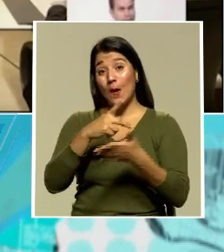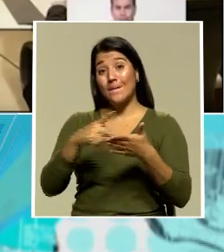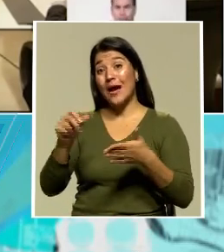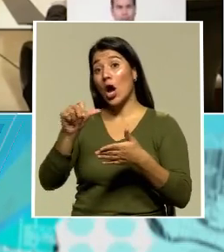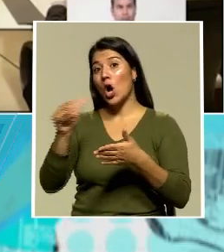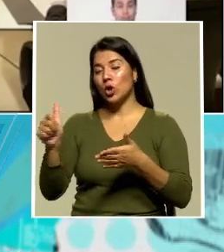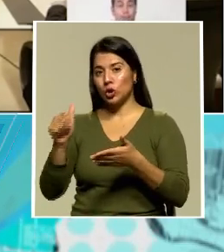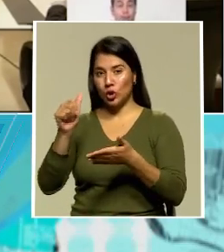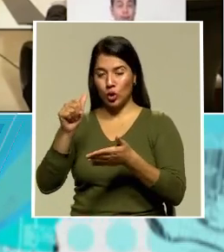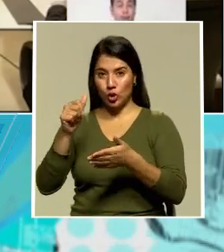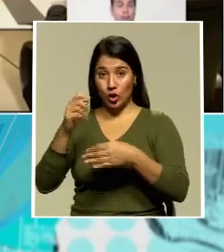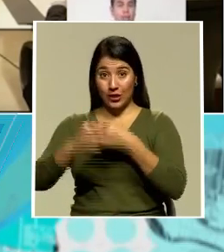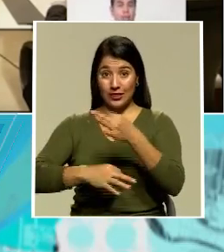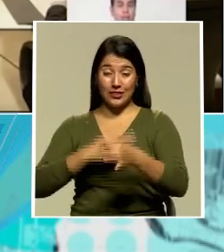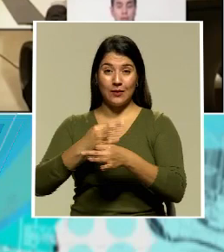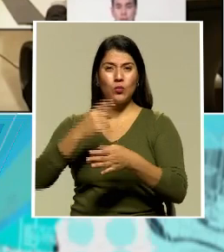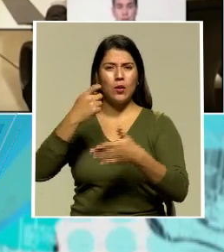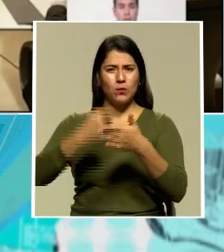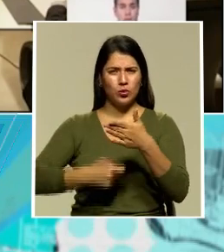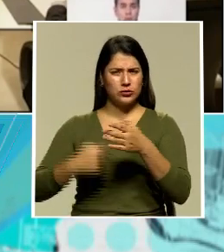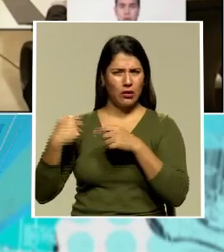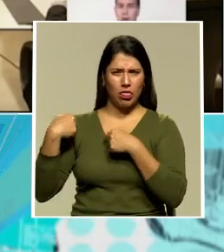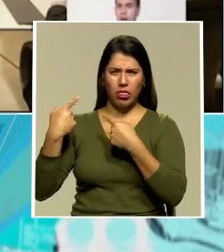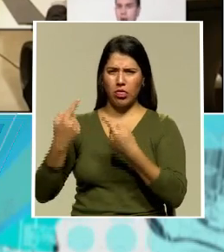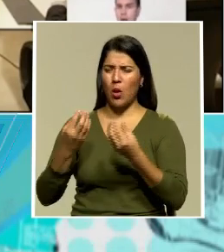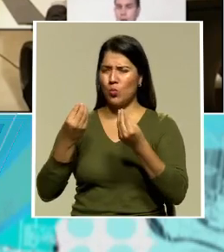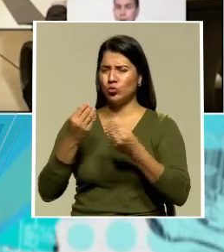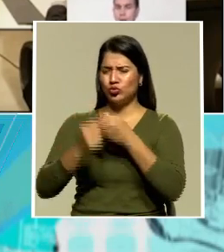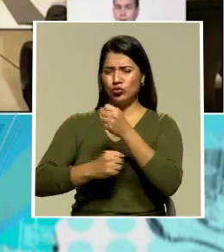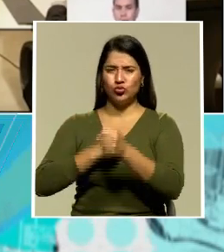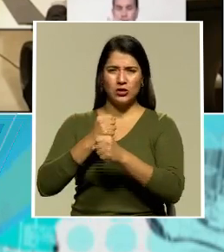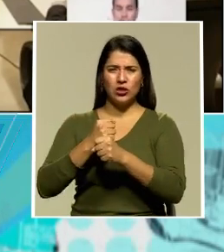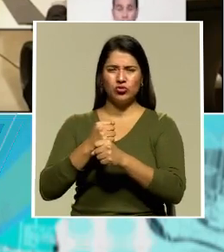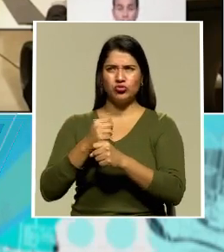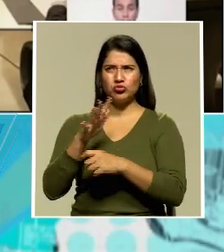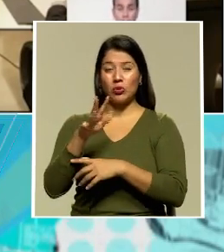venido pagando por mucho tiempo, desde su fundación hace 23 años.